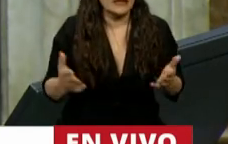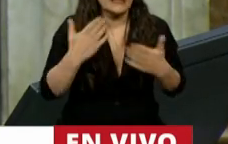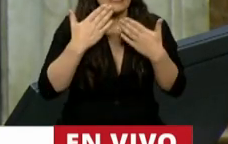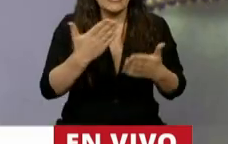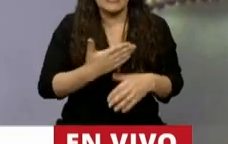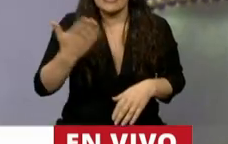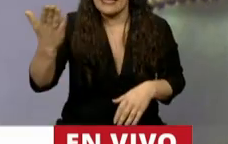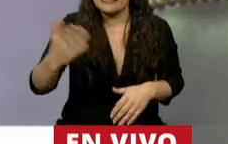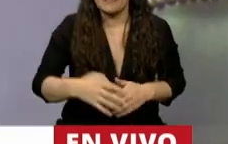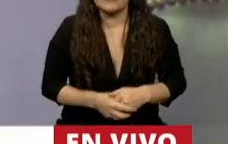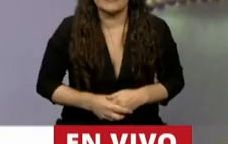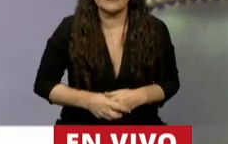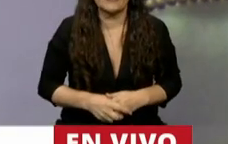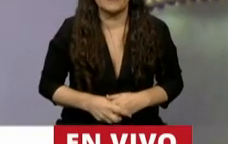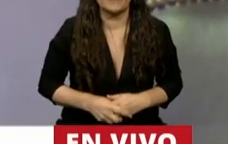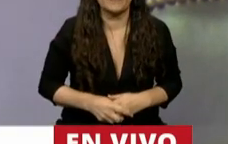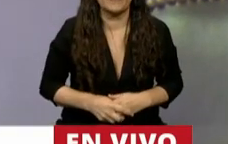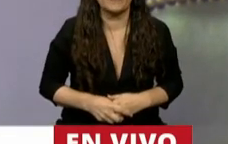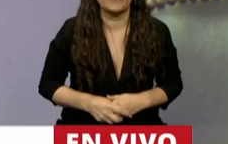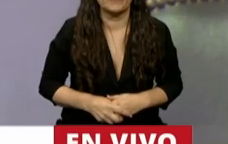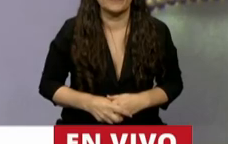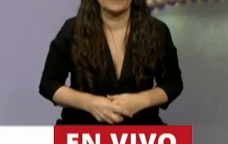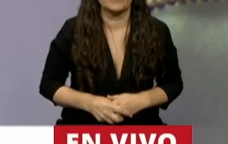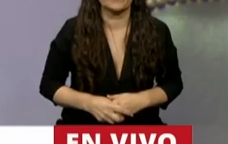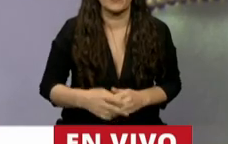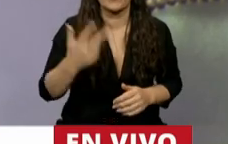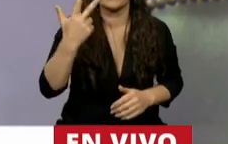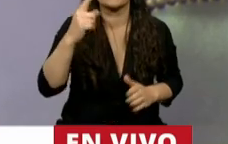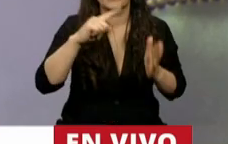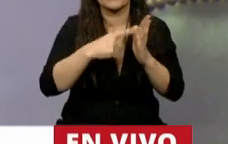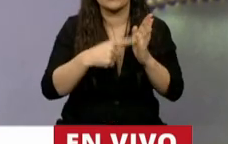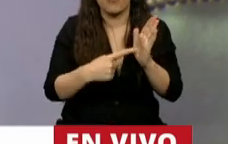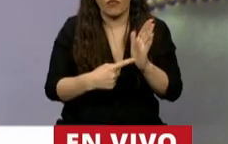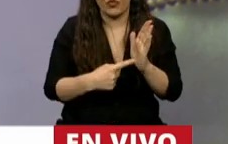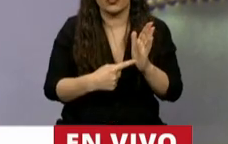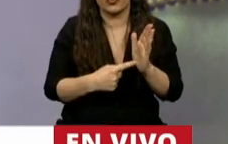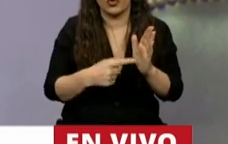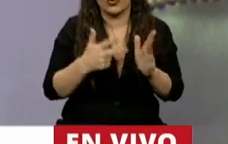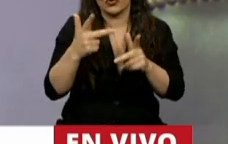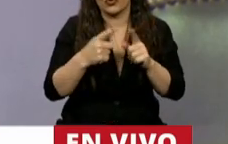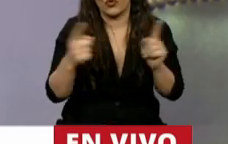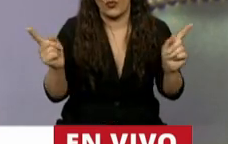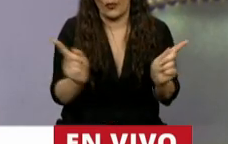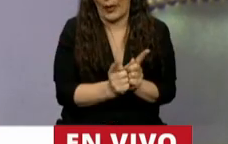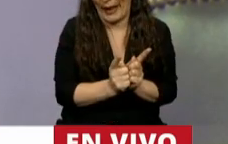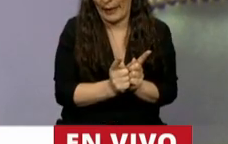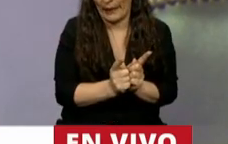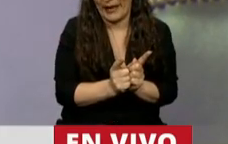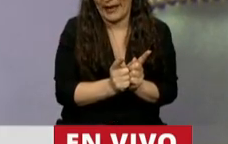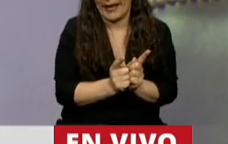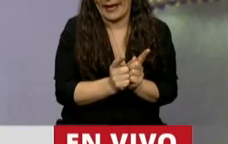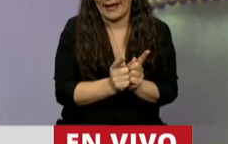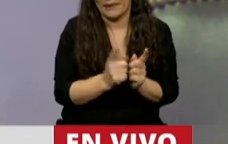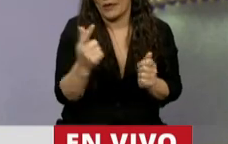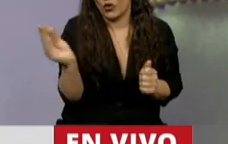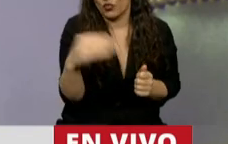Gracias, presidente. Tres puntos voy a intentar desarrollar brevemente que vienen justamente a